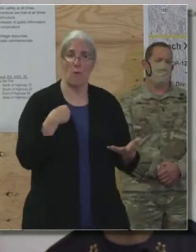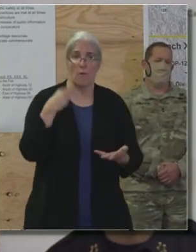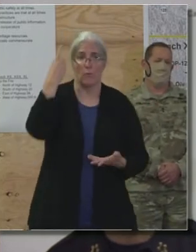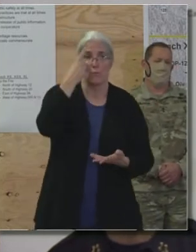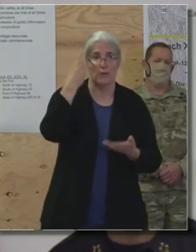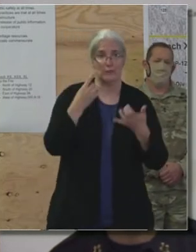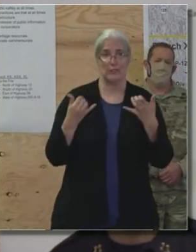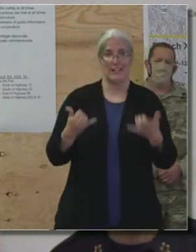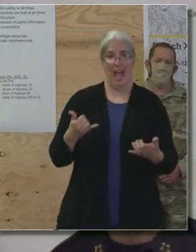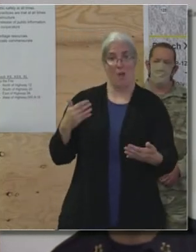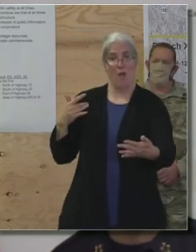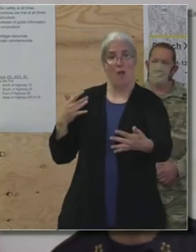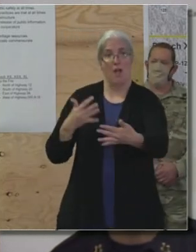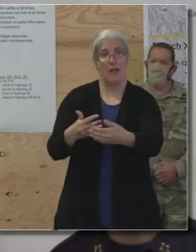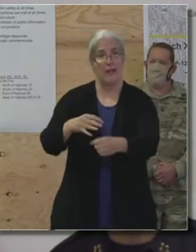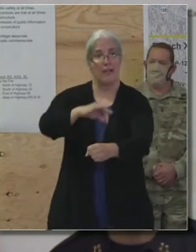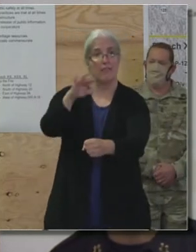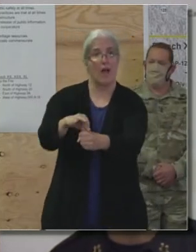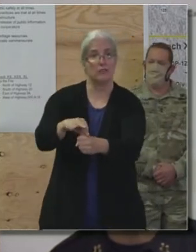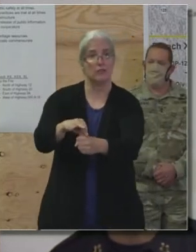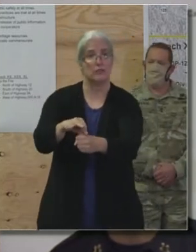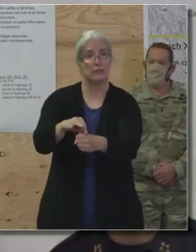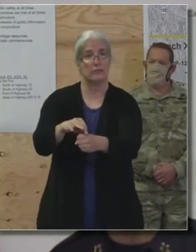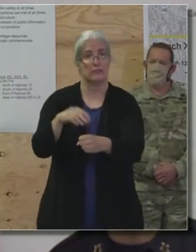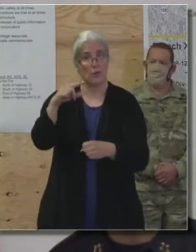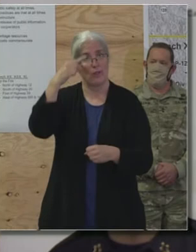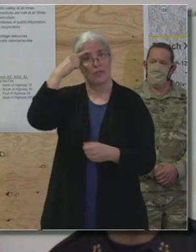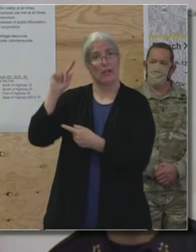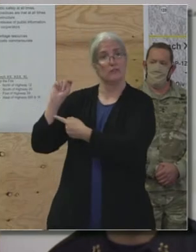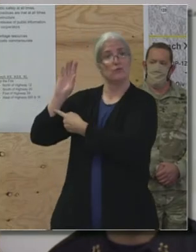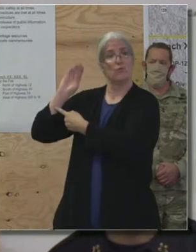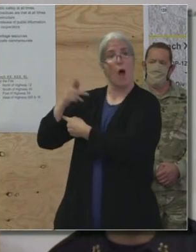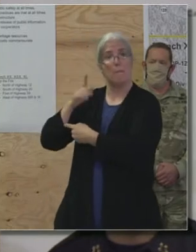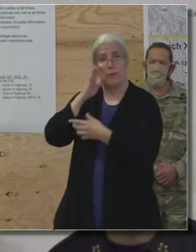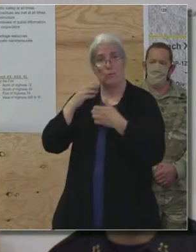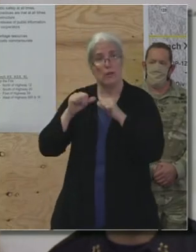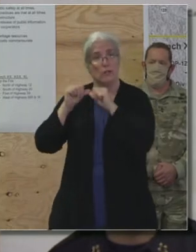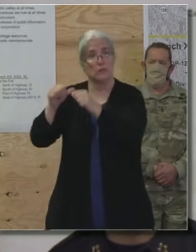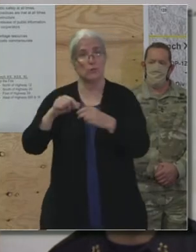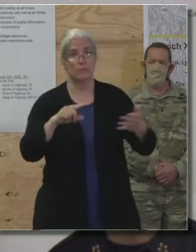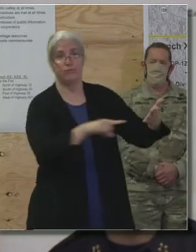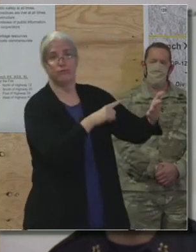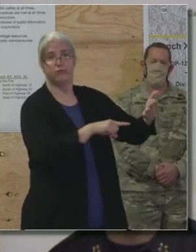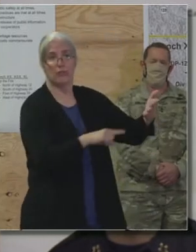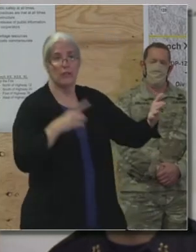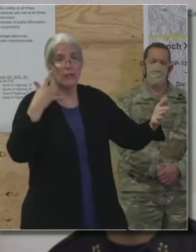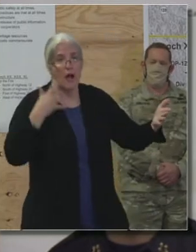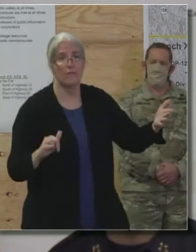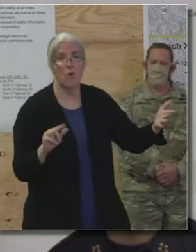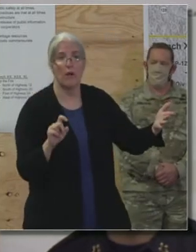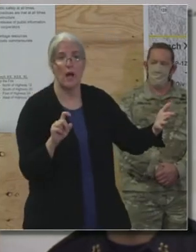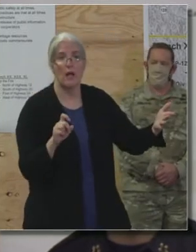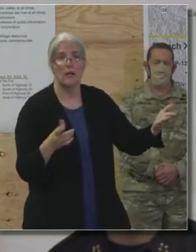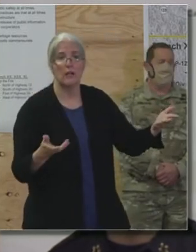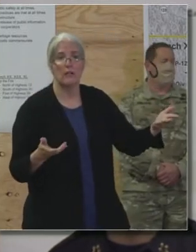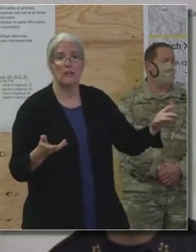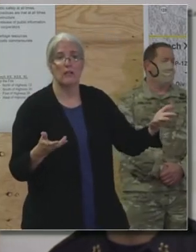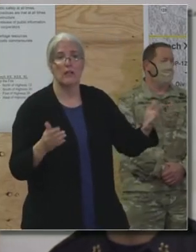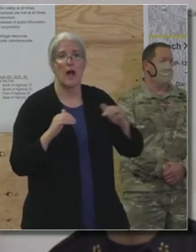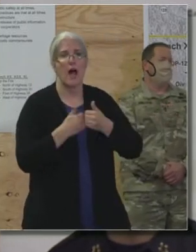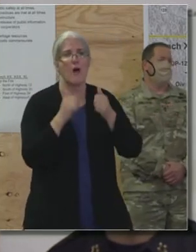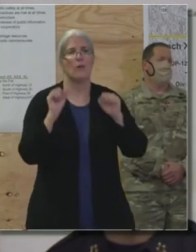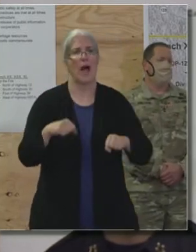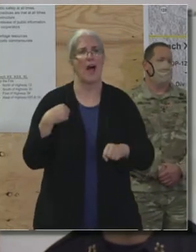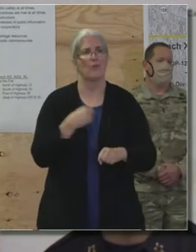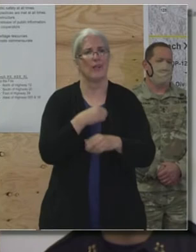california durante esta sección de elección y cómo navega a usted el trabajar con el gobierno y a la vez que la